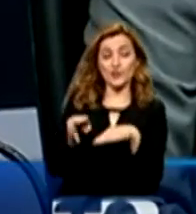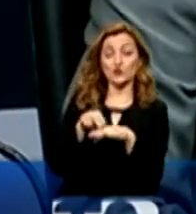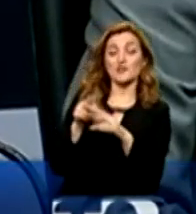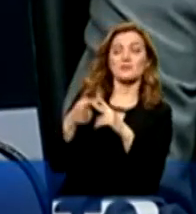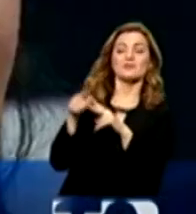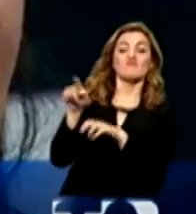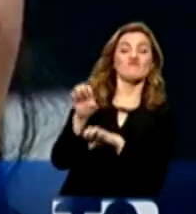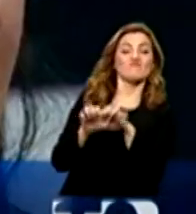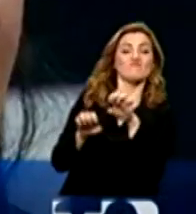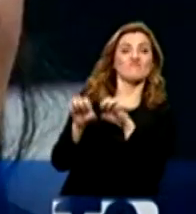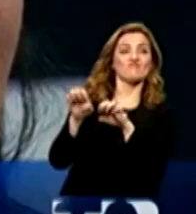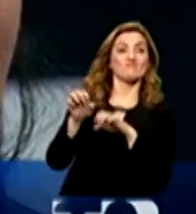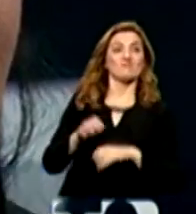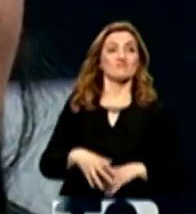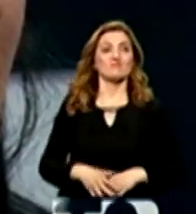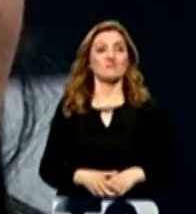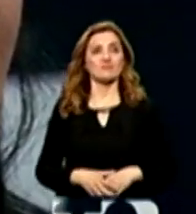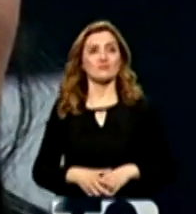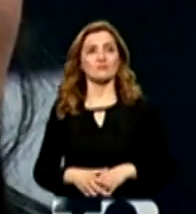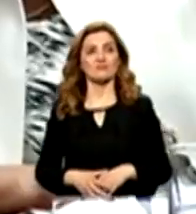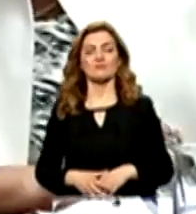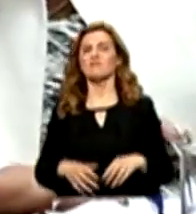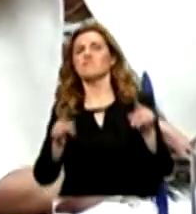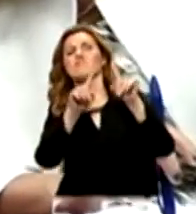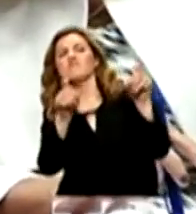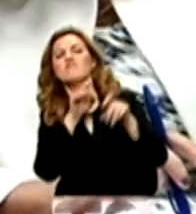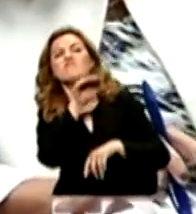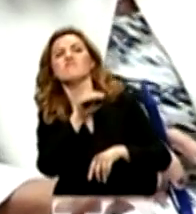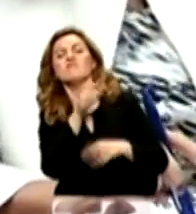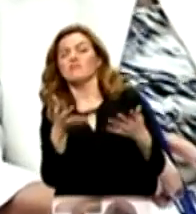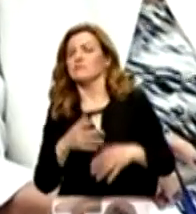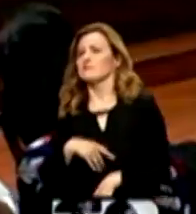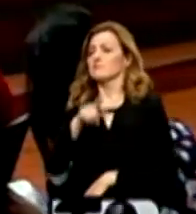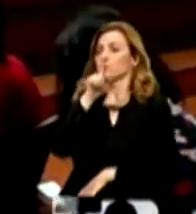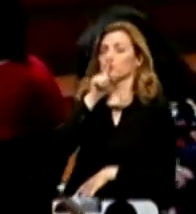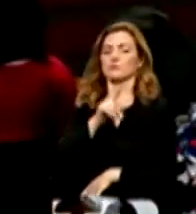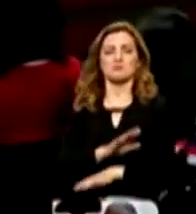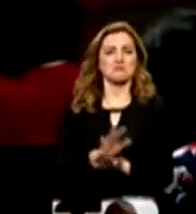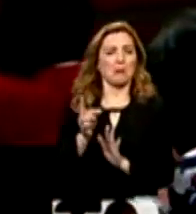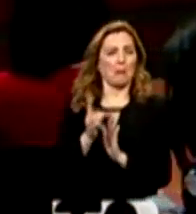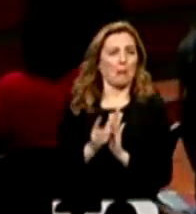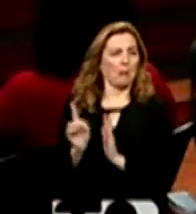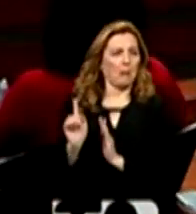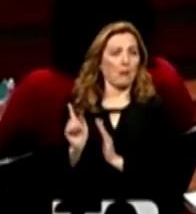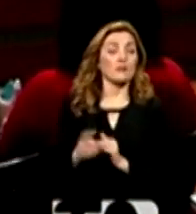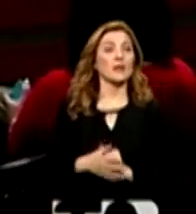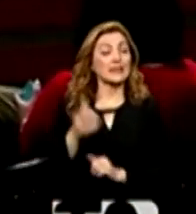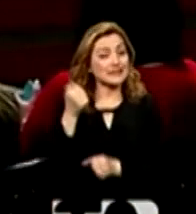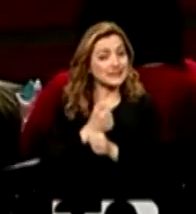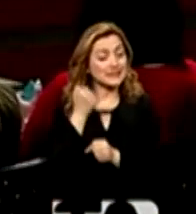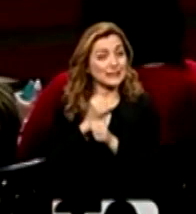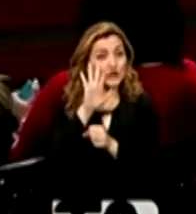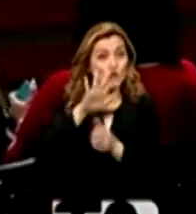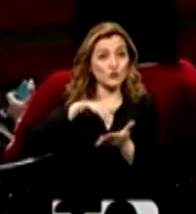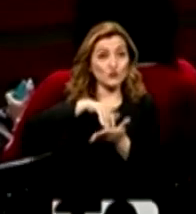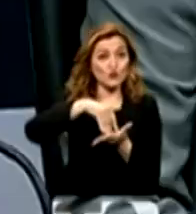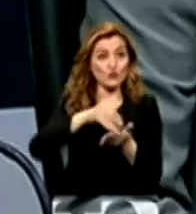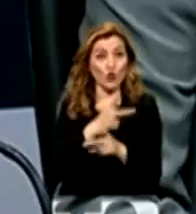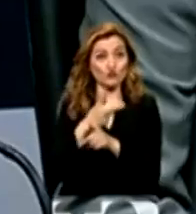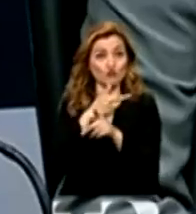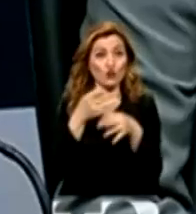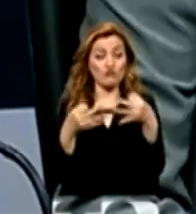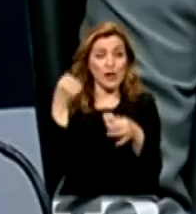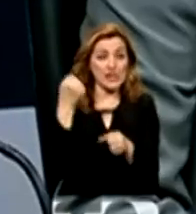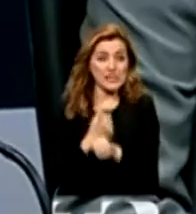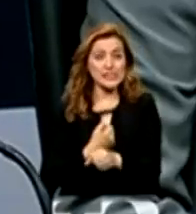de Justicia. Y no quiso ofrecer detalles, pero reveló que han trabajado internamente los 5 miembros del Consejo de la Judicatura.